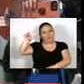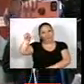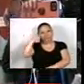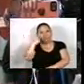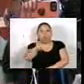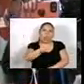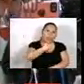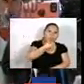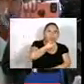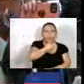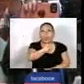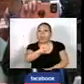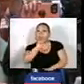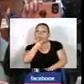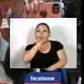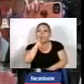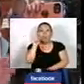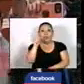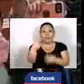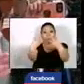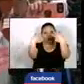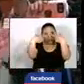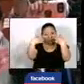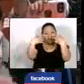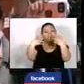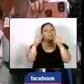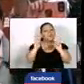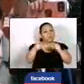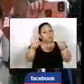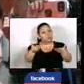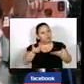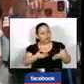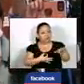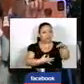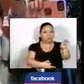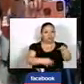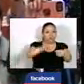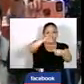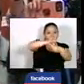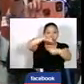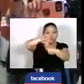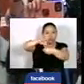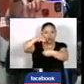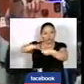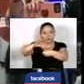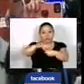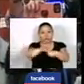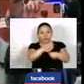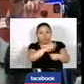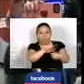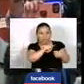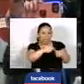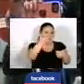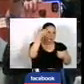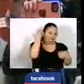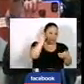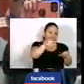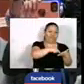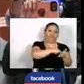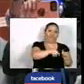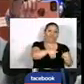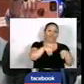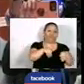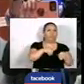medios de comunicación vamos a definir esos votos pues esos votos impugnados para